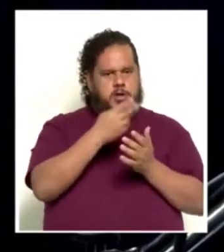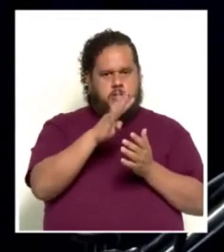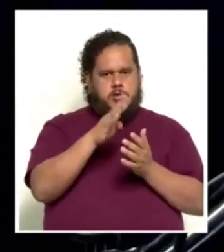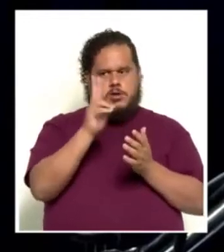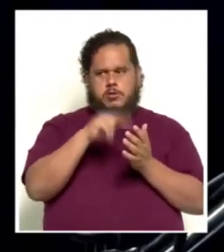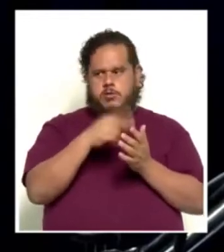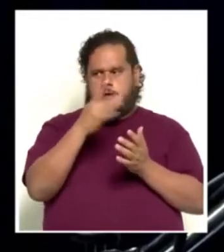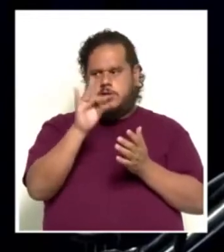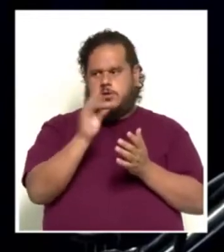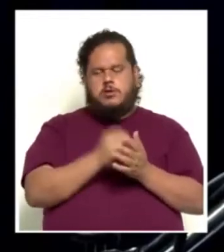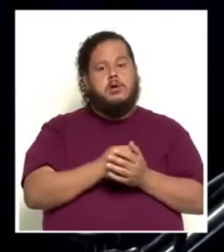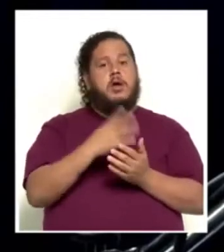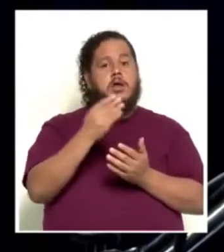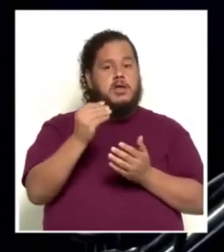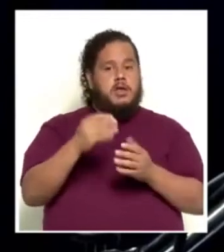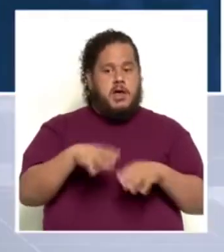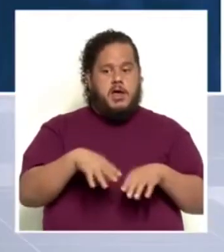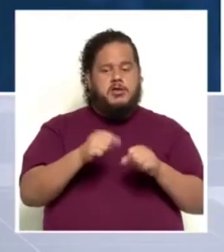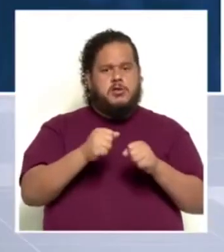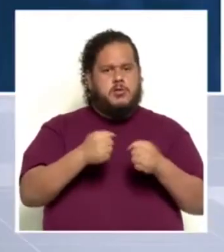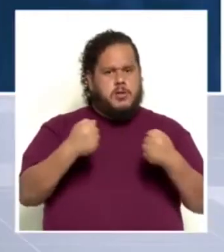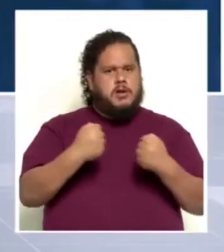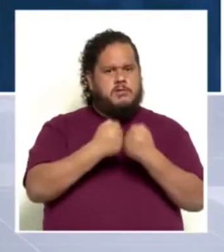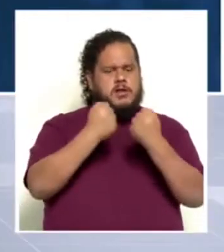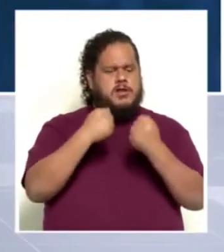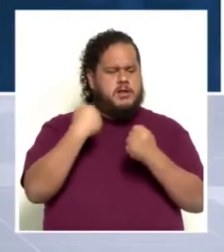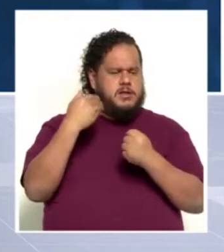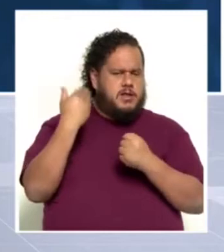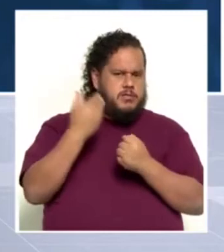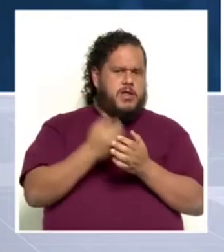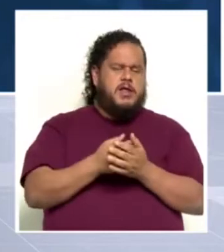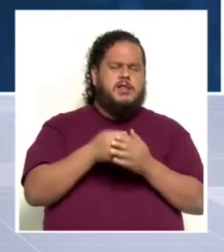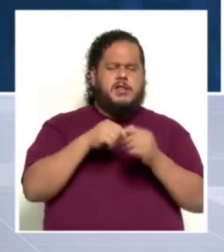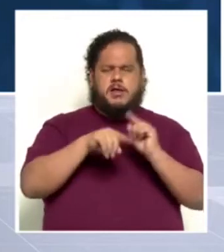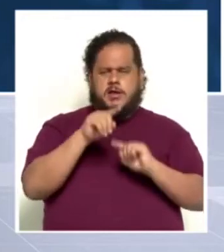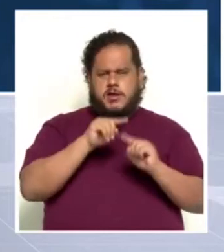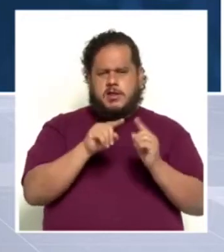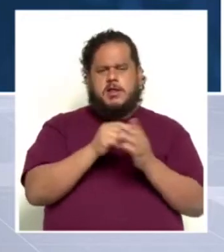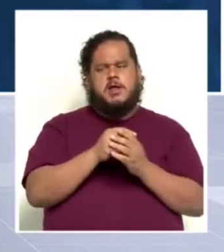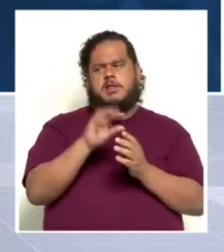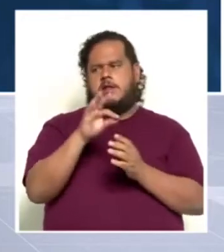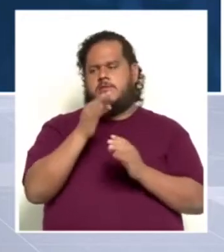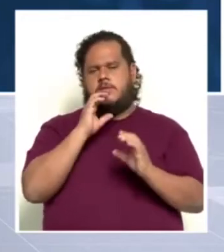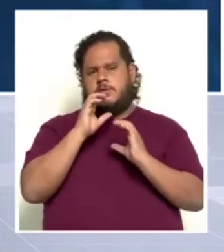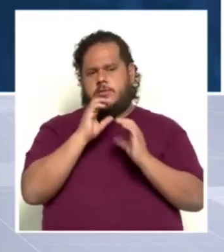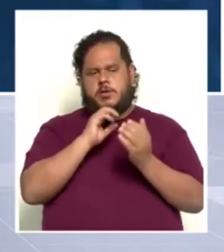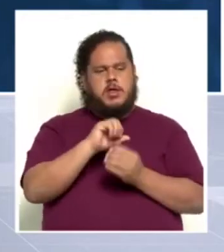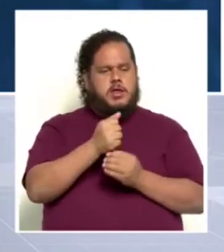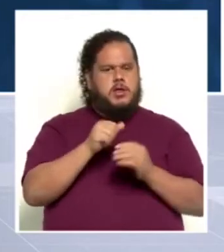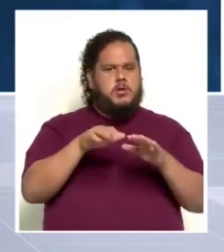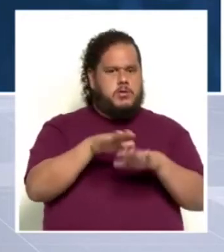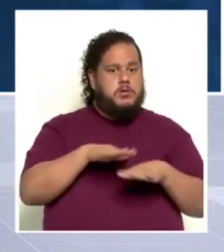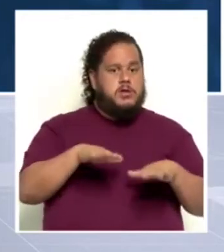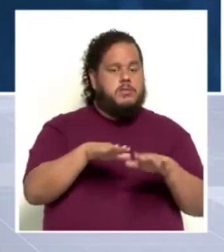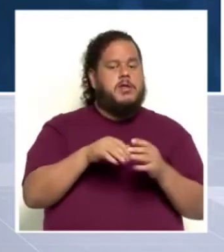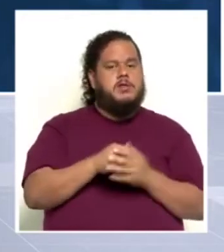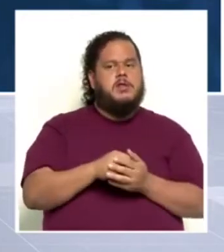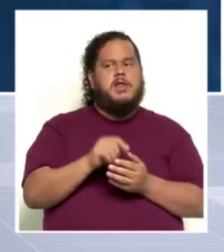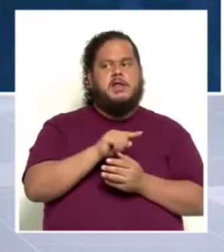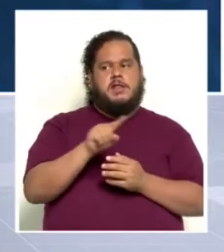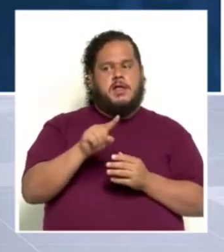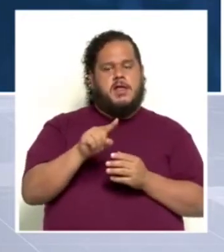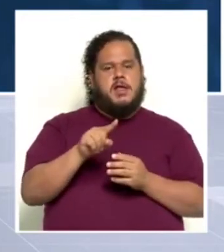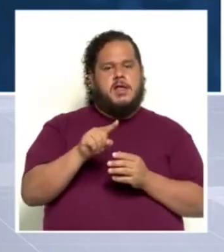2014-2018, y asumen el reto, tras severas críticas de la ciudadanía, de los medios de comunicación y en otros espacios, de que esta